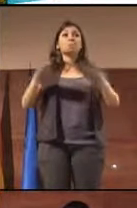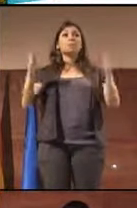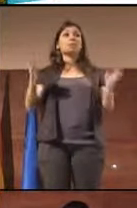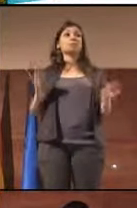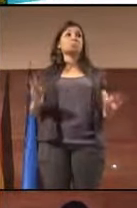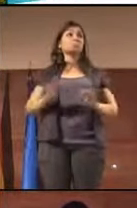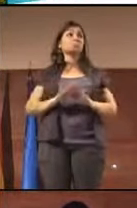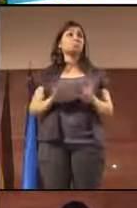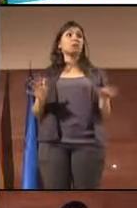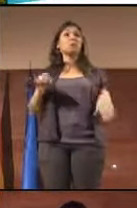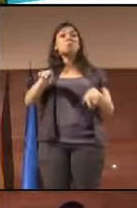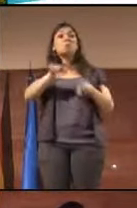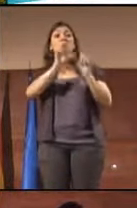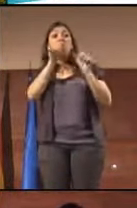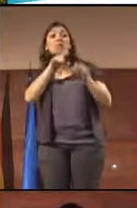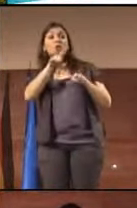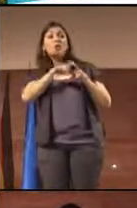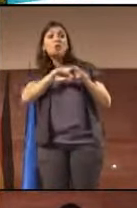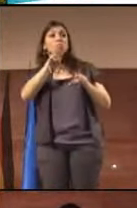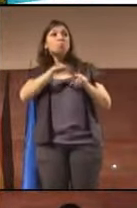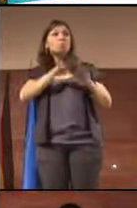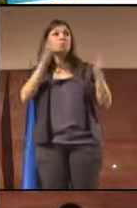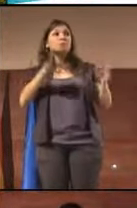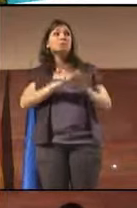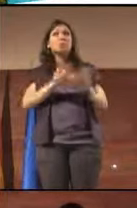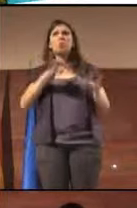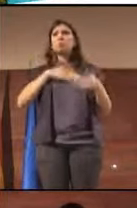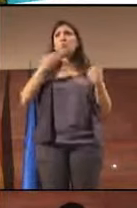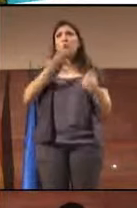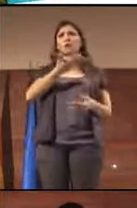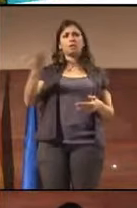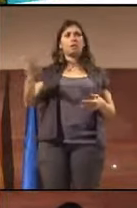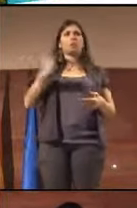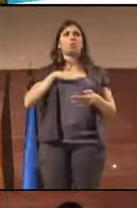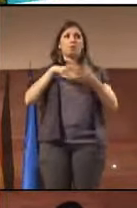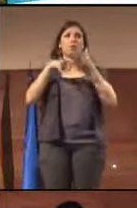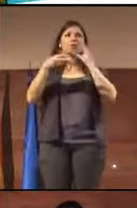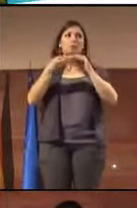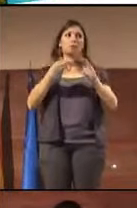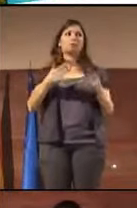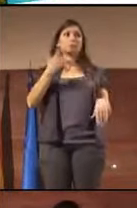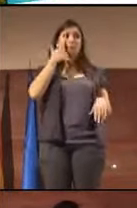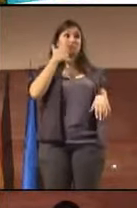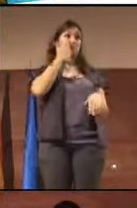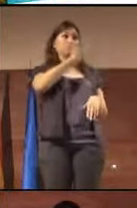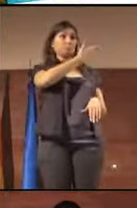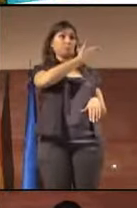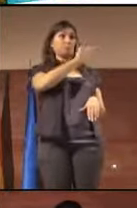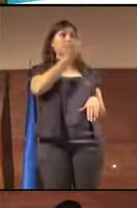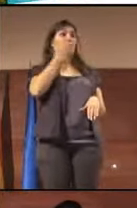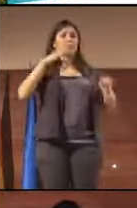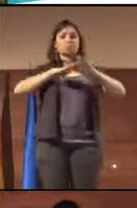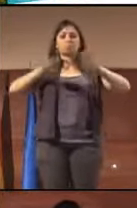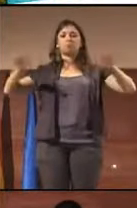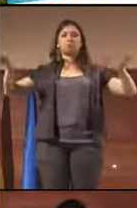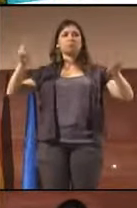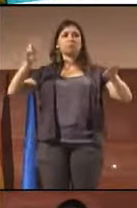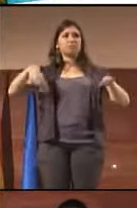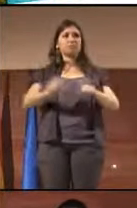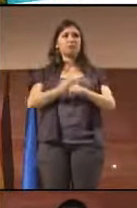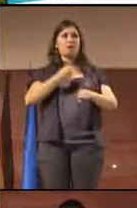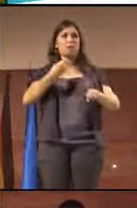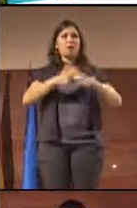o este modelo de mesa, sino que cualquier modelo de mesa se puede adaptar. Es decir, como veis ahí hay un banco de trabajo,